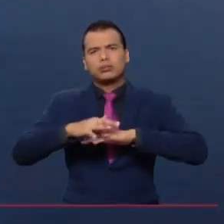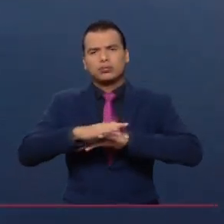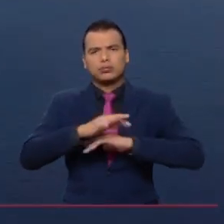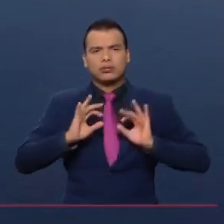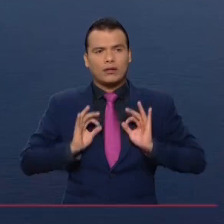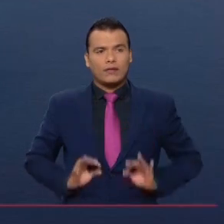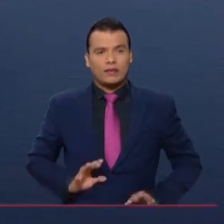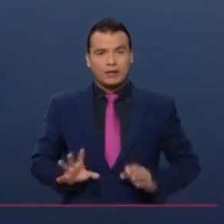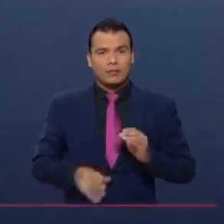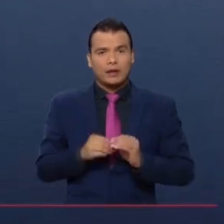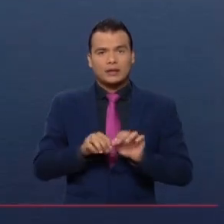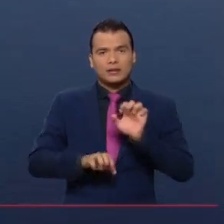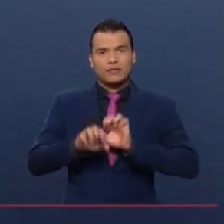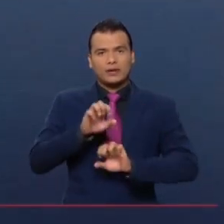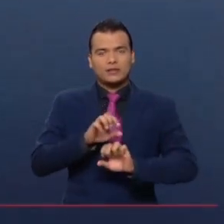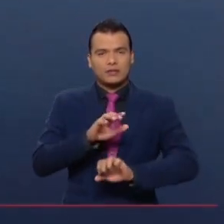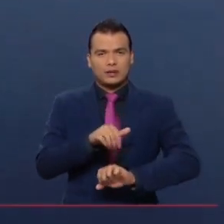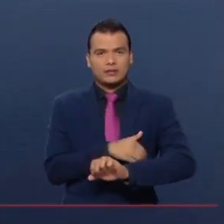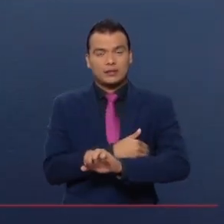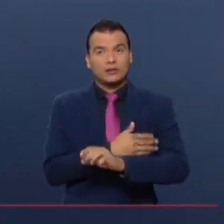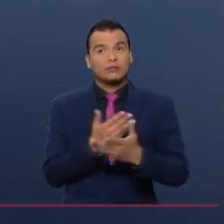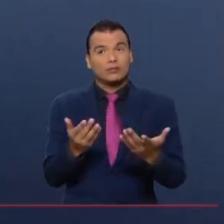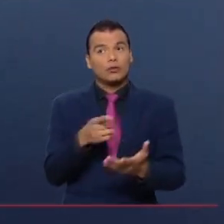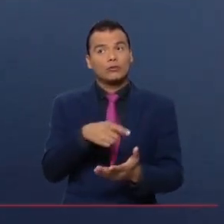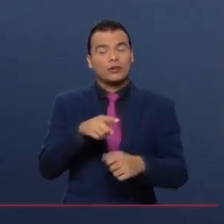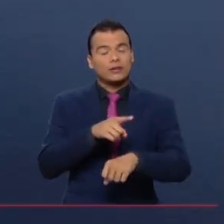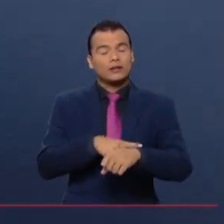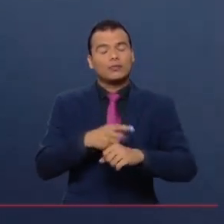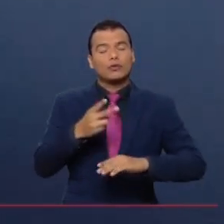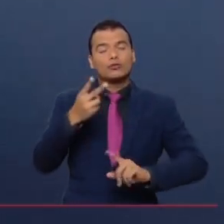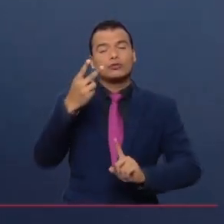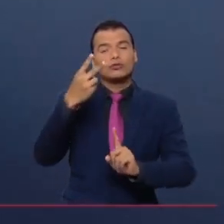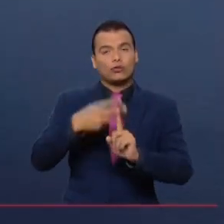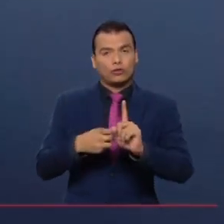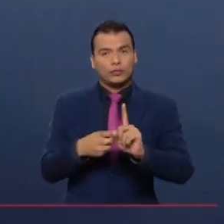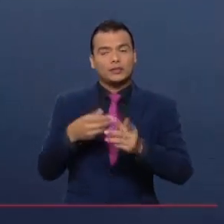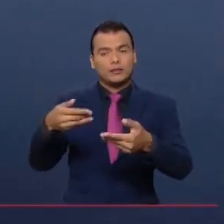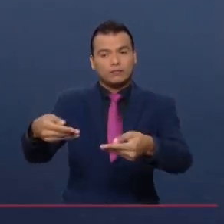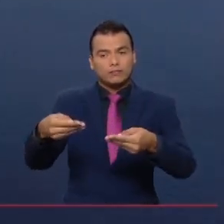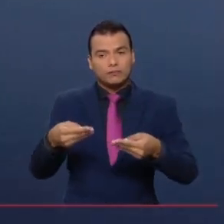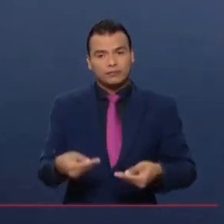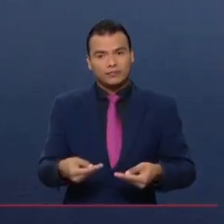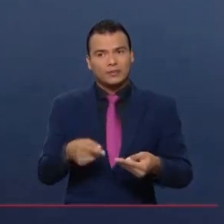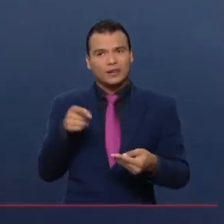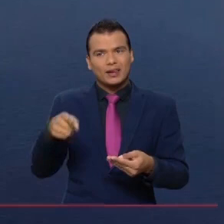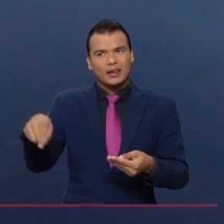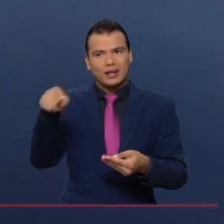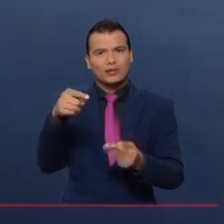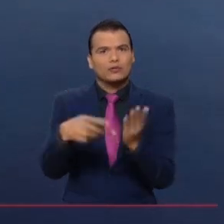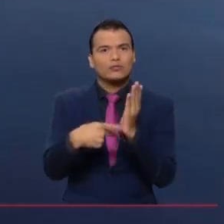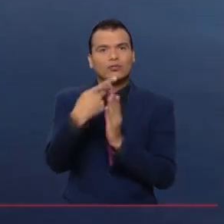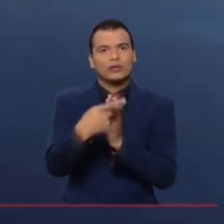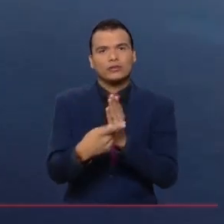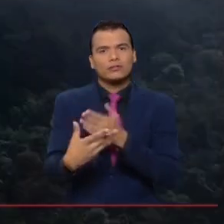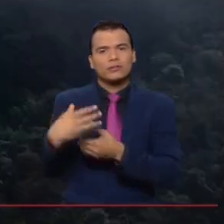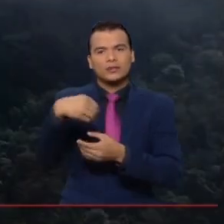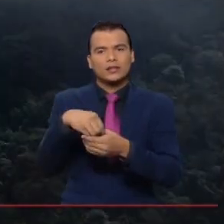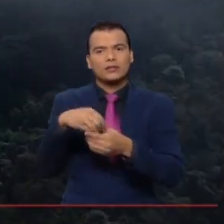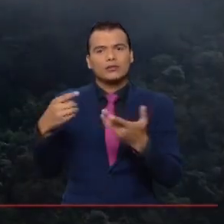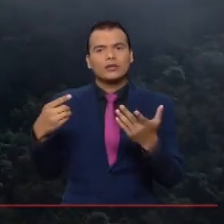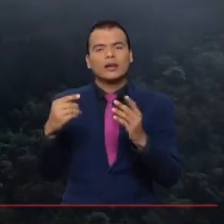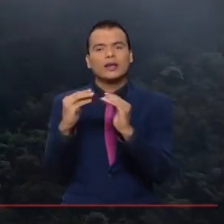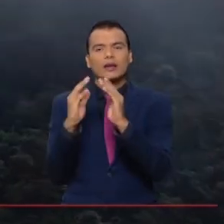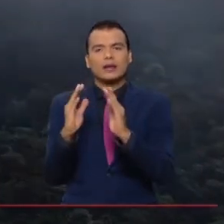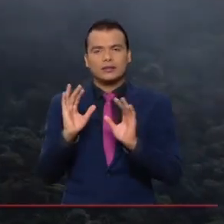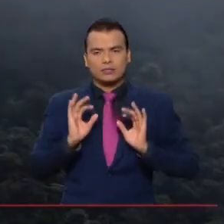Ministerio de Defensa para que presenten los 4 nuevos requerimientos sobre el proyecto que pretende construir una estación de